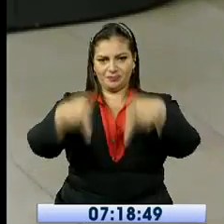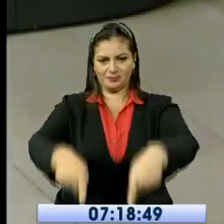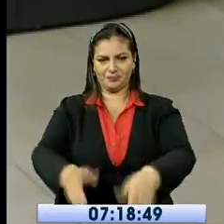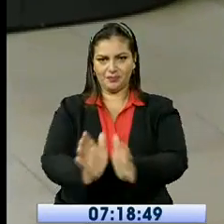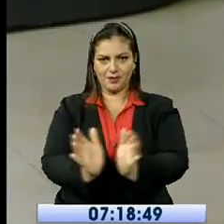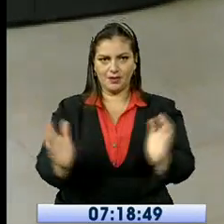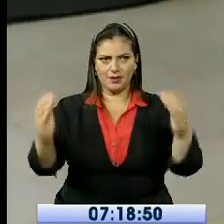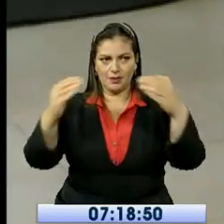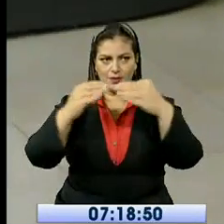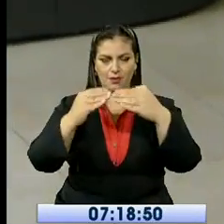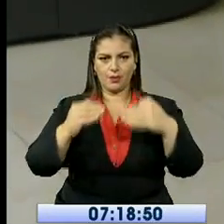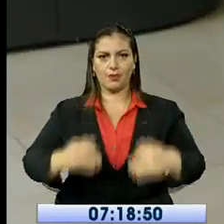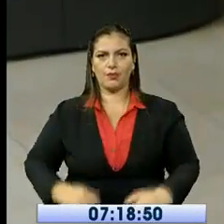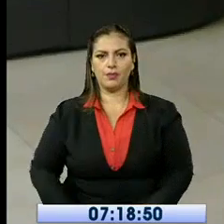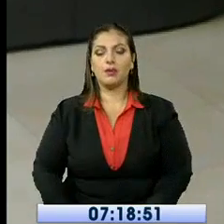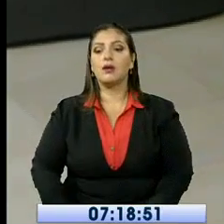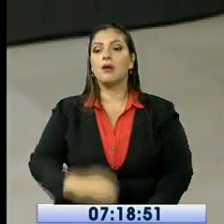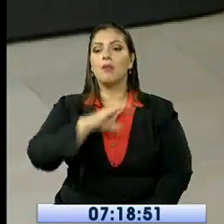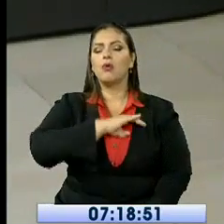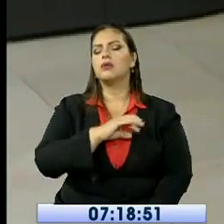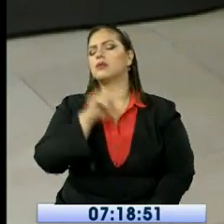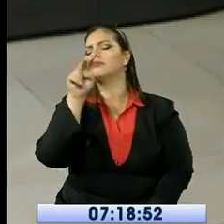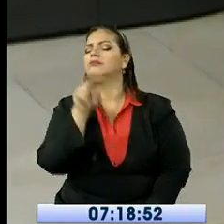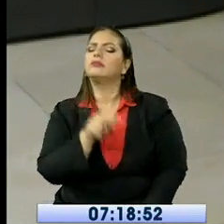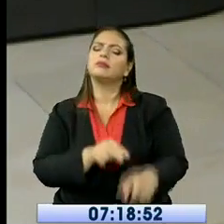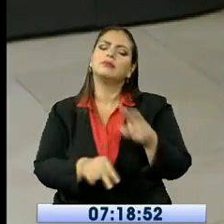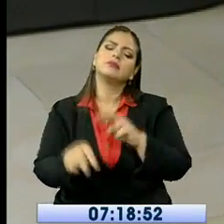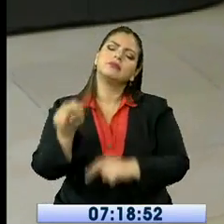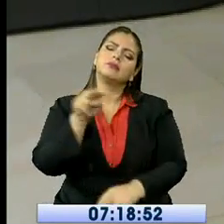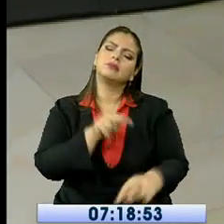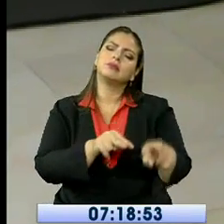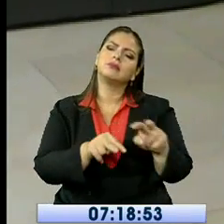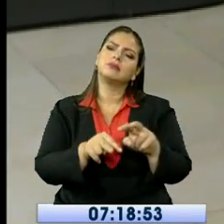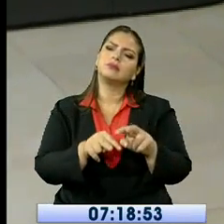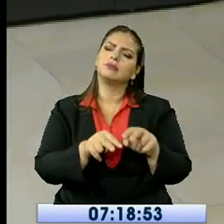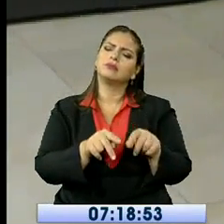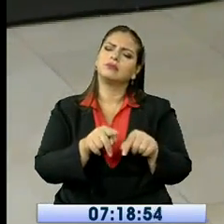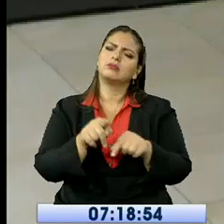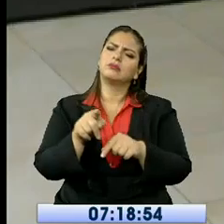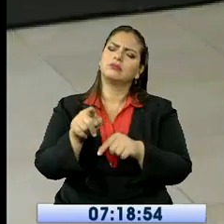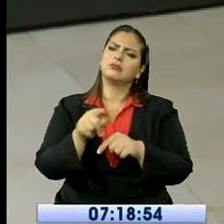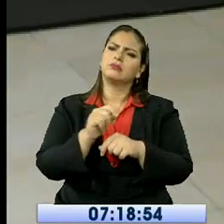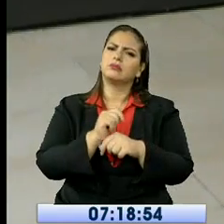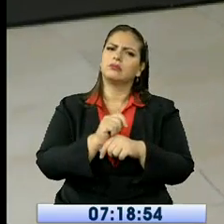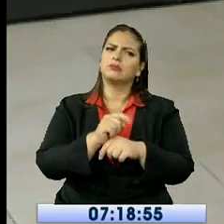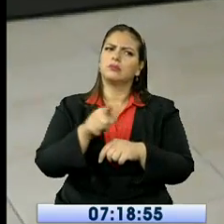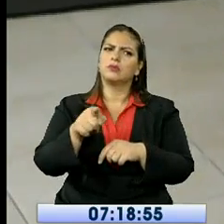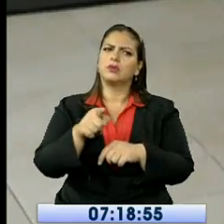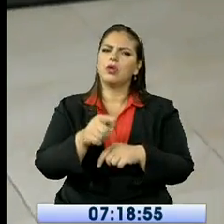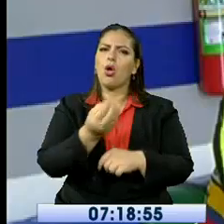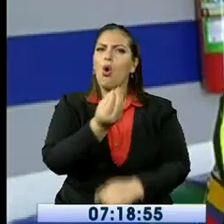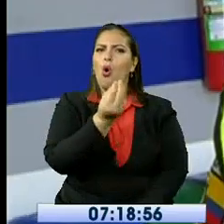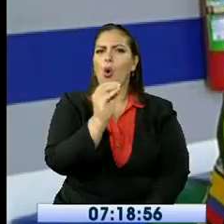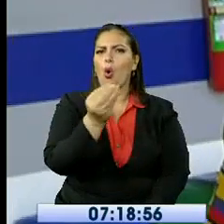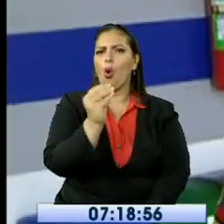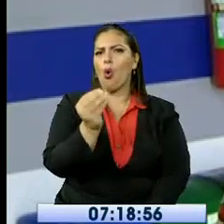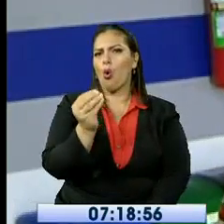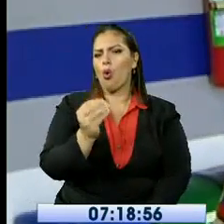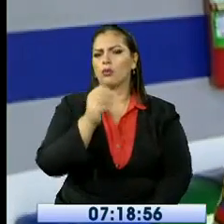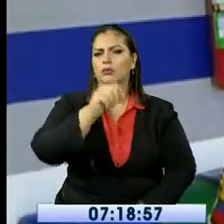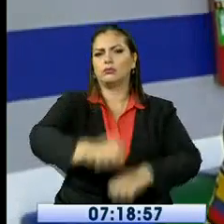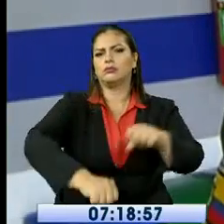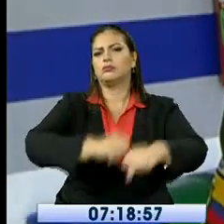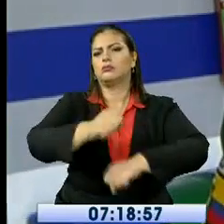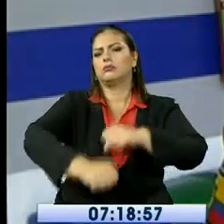encontrábamos patrullando por el sector al percatarnos de un movimiento extraño en unas bicicletas de unos adolescentes, dándonos la alerta a una de